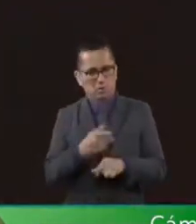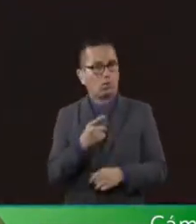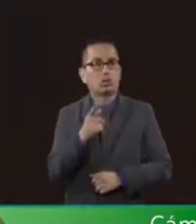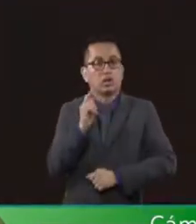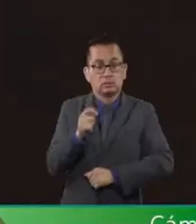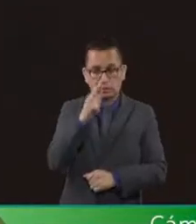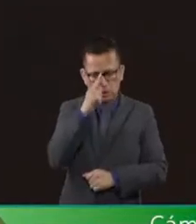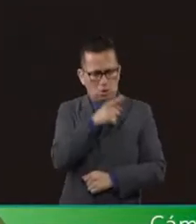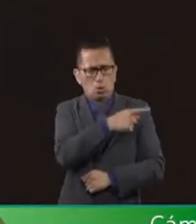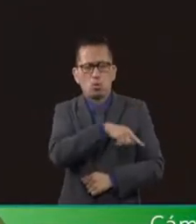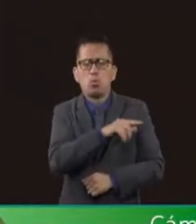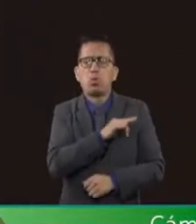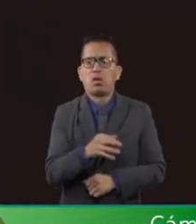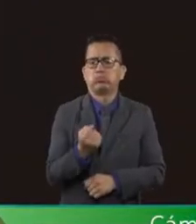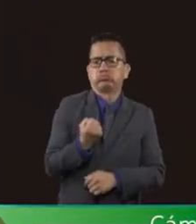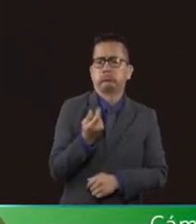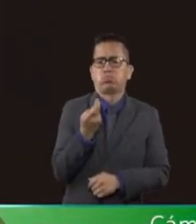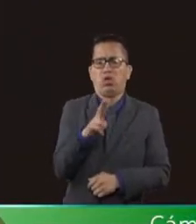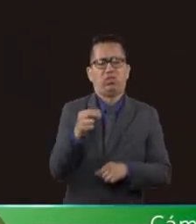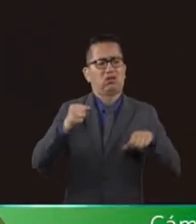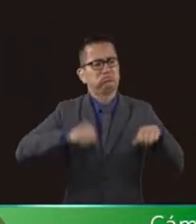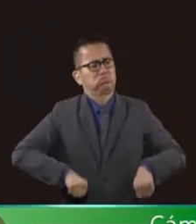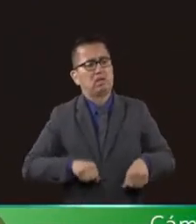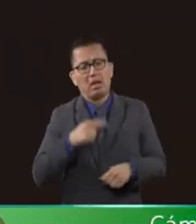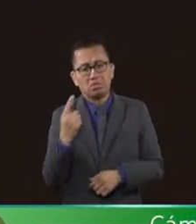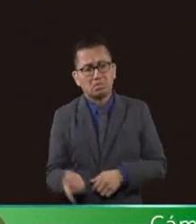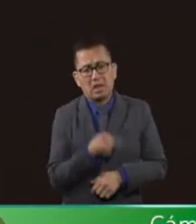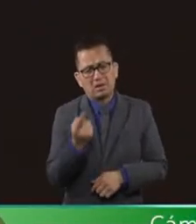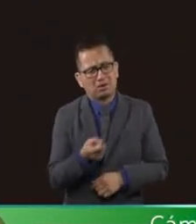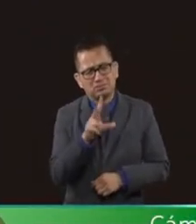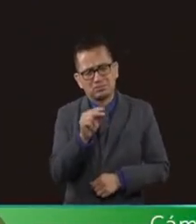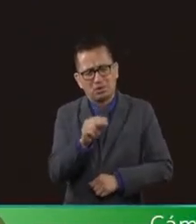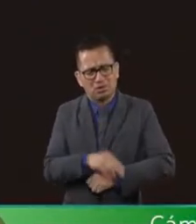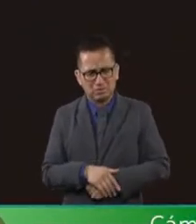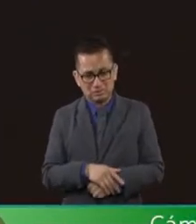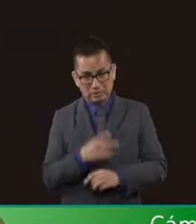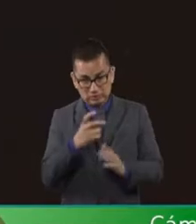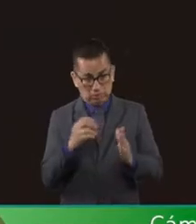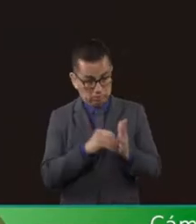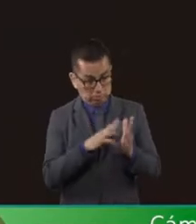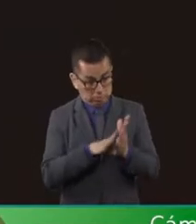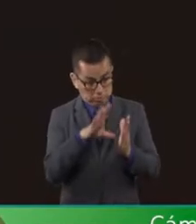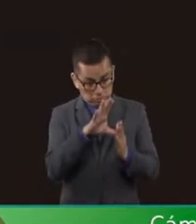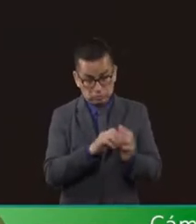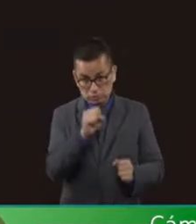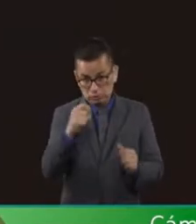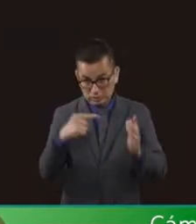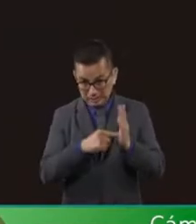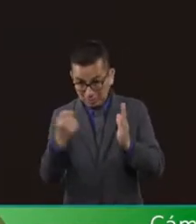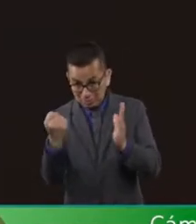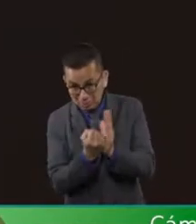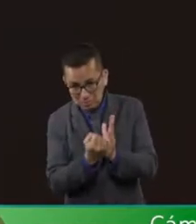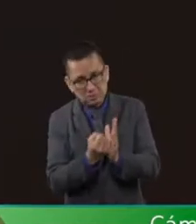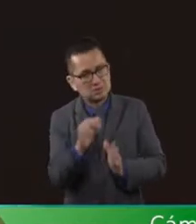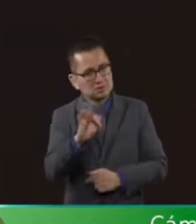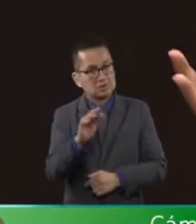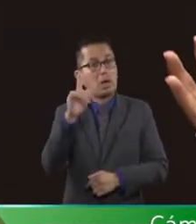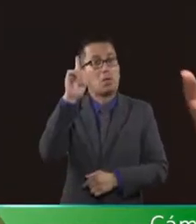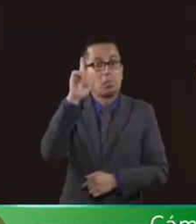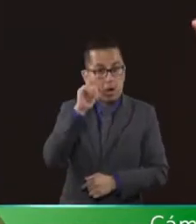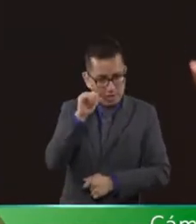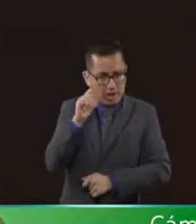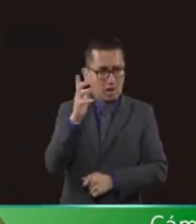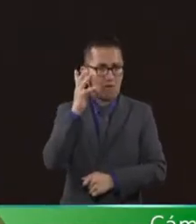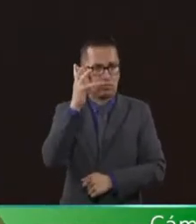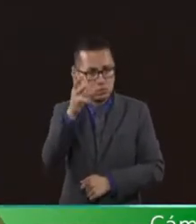es eterno. Llevar esto a rango constitucional nos predispone a que el día de mañana una nueva mayoría